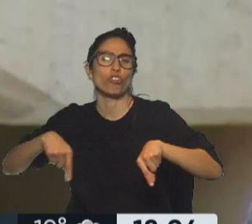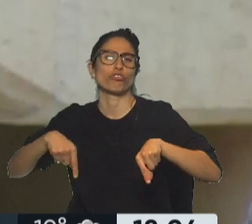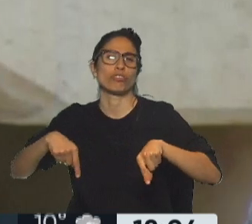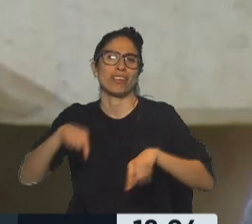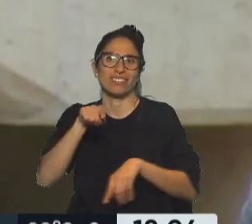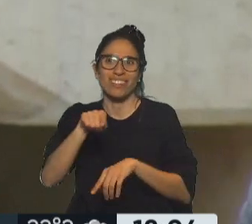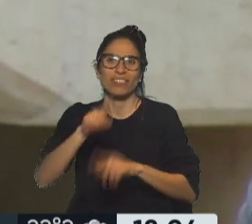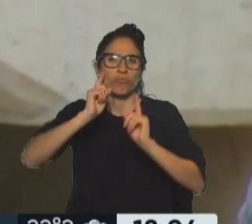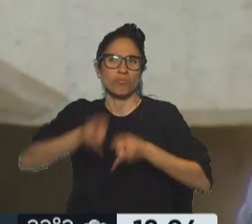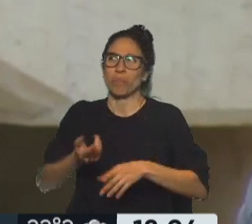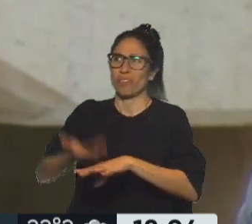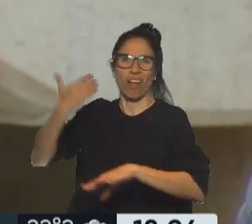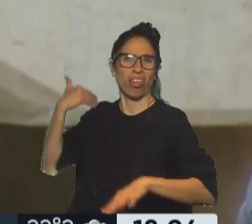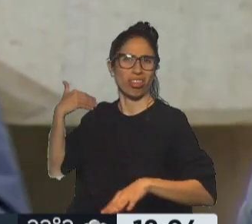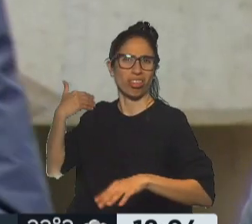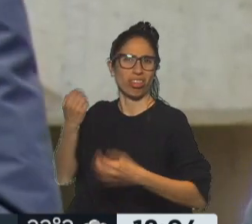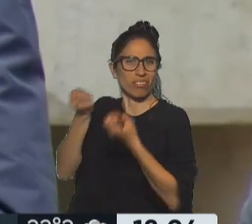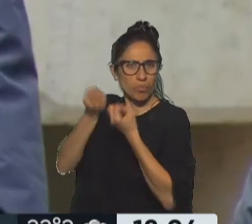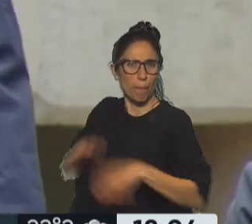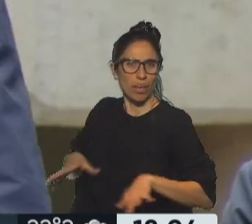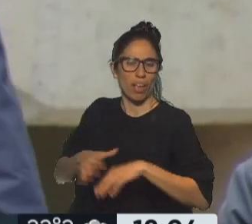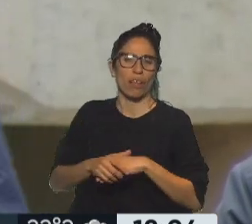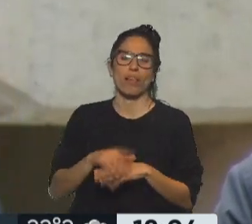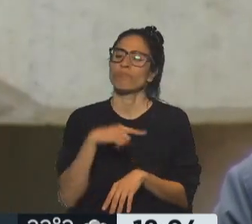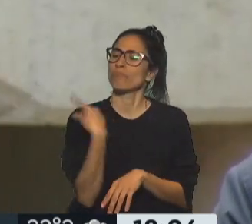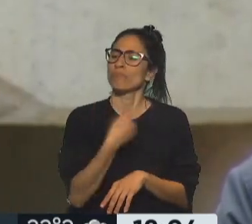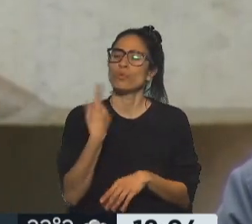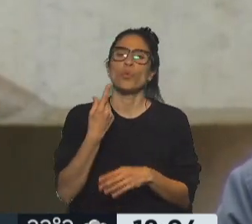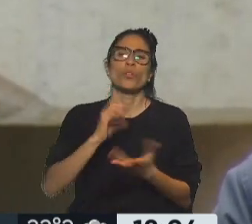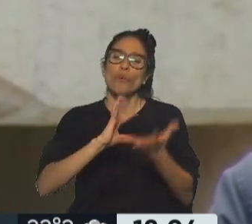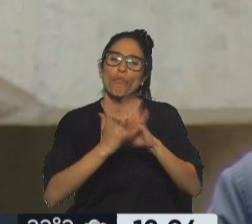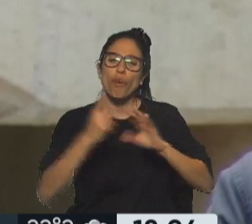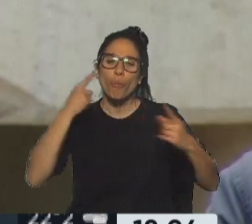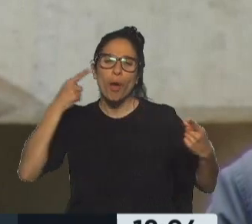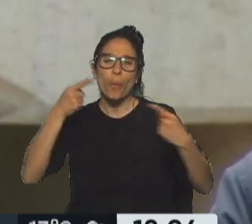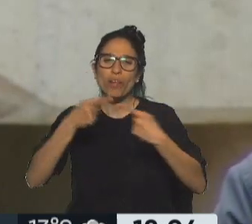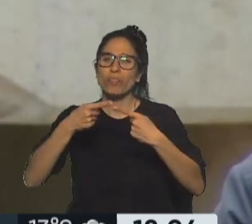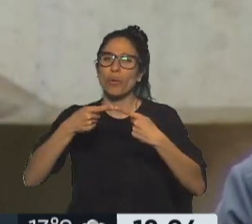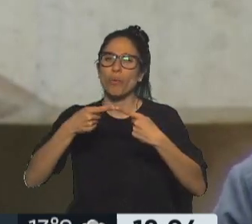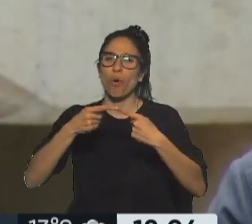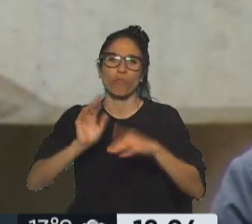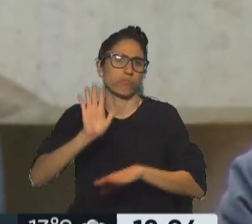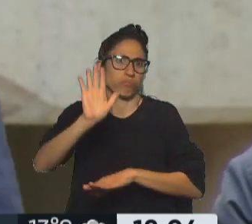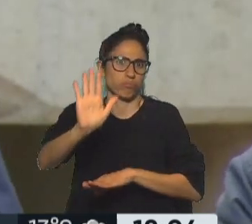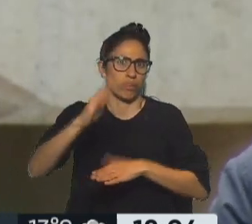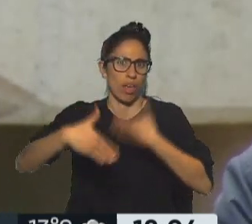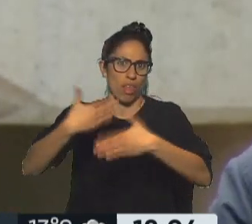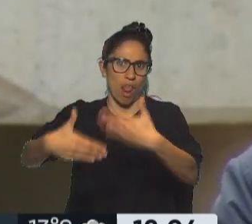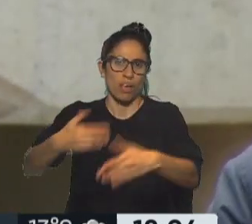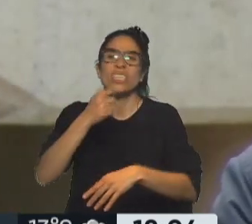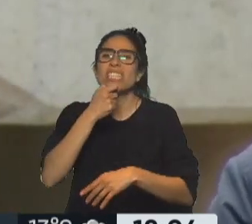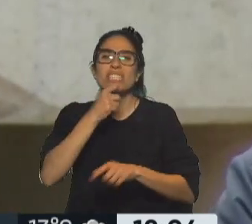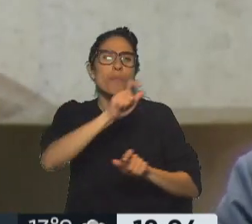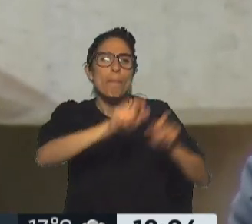es para adelante si hay funcionarios que no andan echémoslos si hay políticas que no funcionan